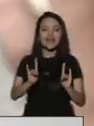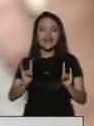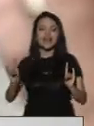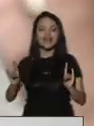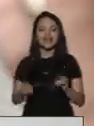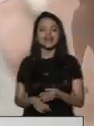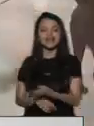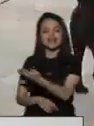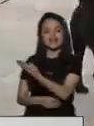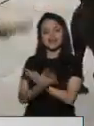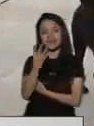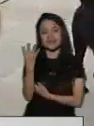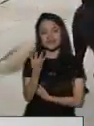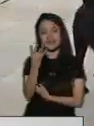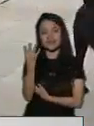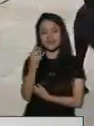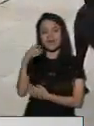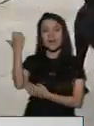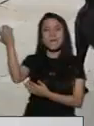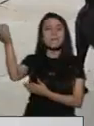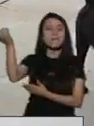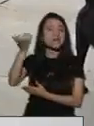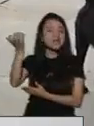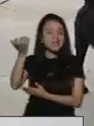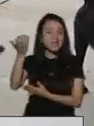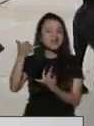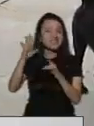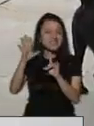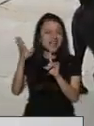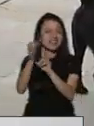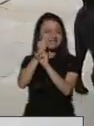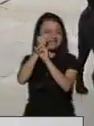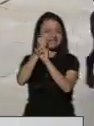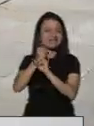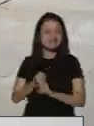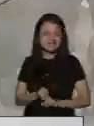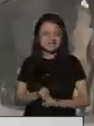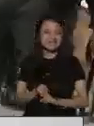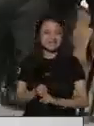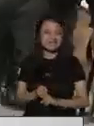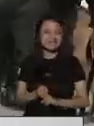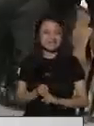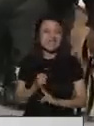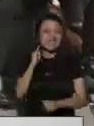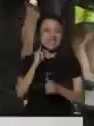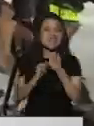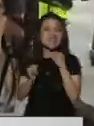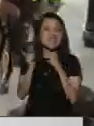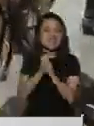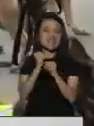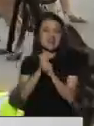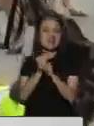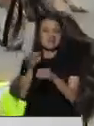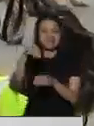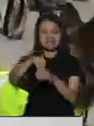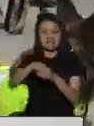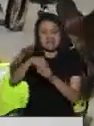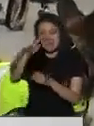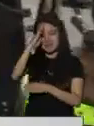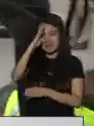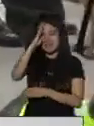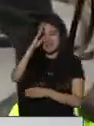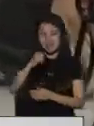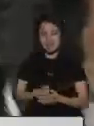terminaron su servicio en la policía y en una ceremonia de orgullo, agradecimiento y nostalgia para sus guías,